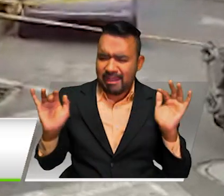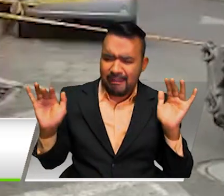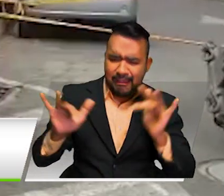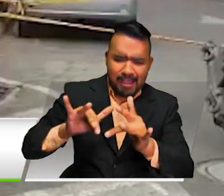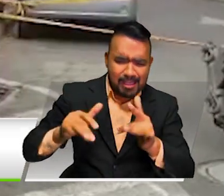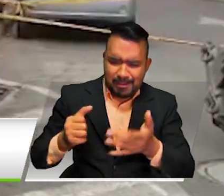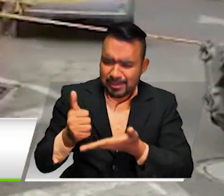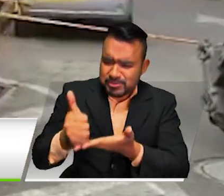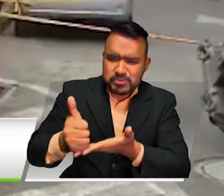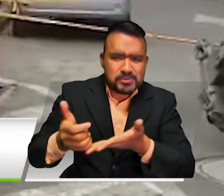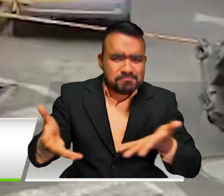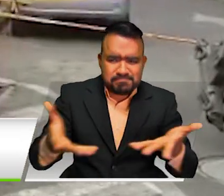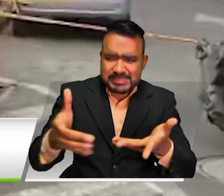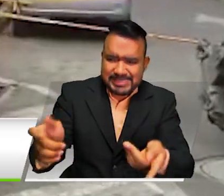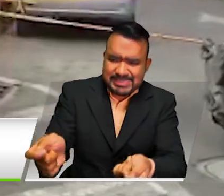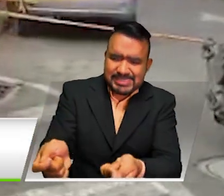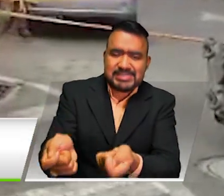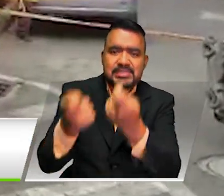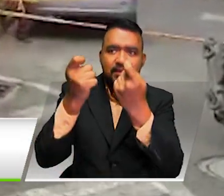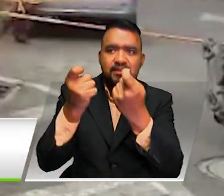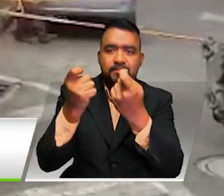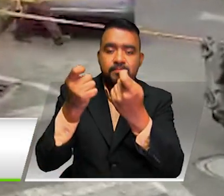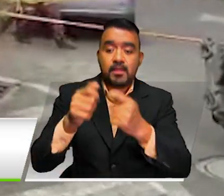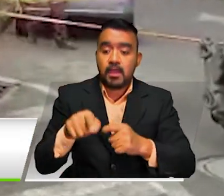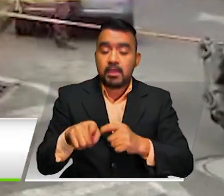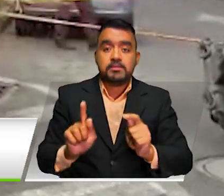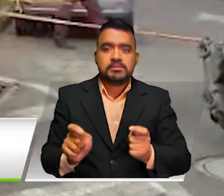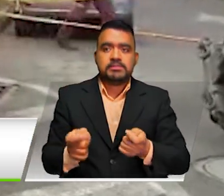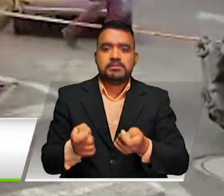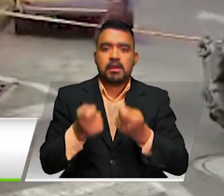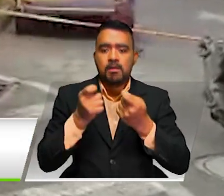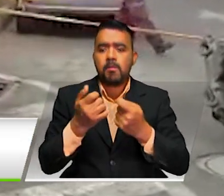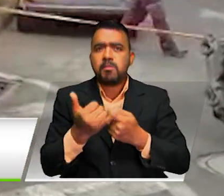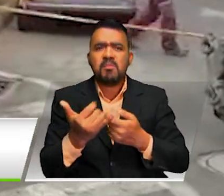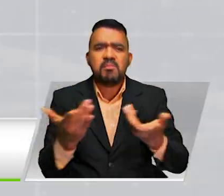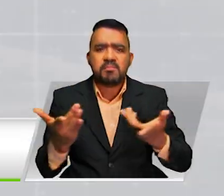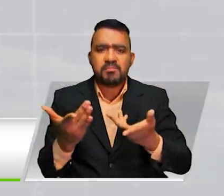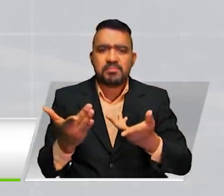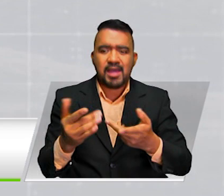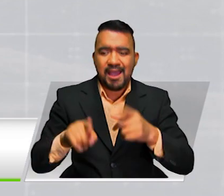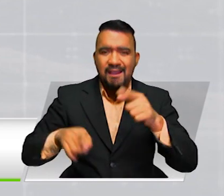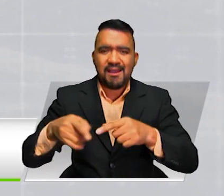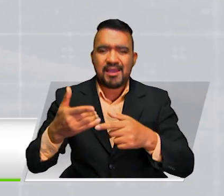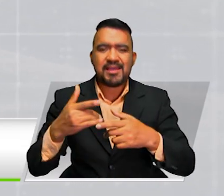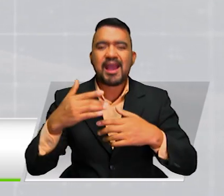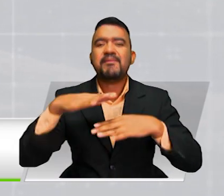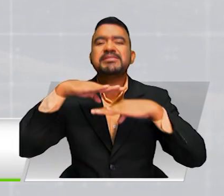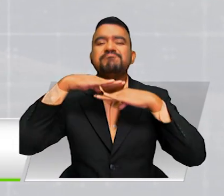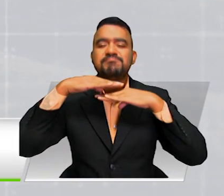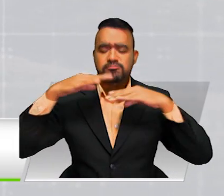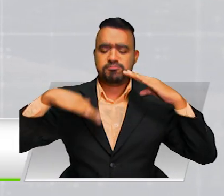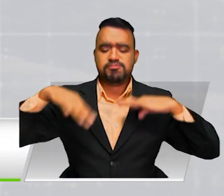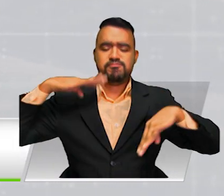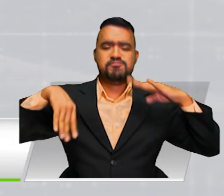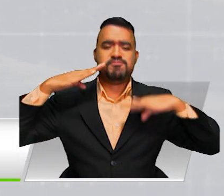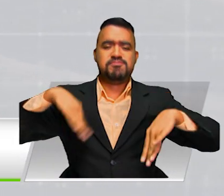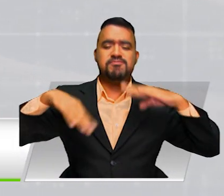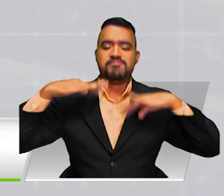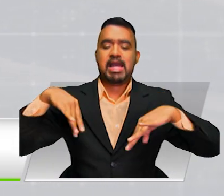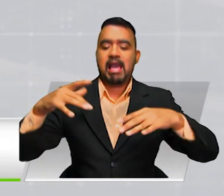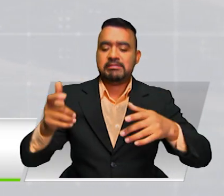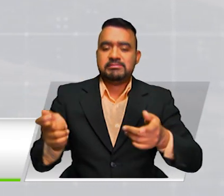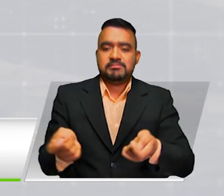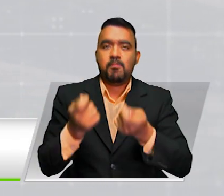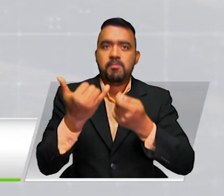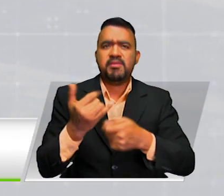logran sacar a una de las personas y a la otra descubrirle la cabeza. Las labores de rescate se extendieron durante varios